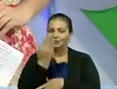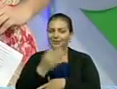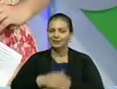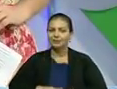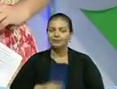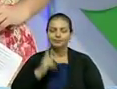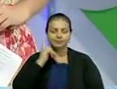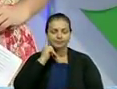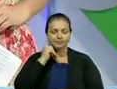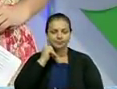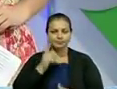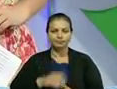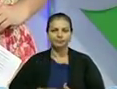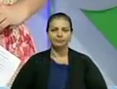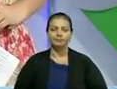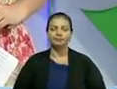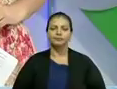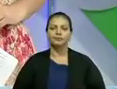escuchamos.